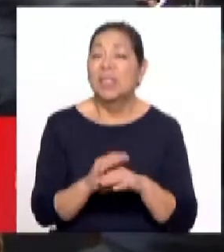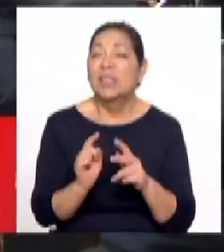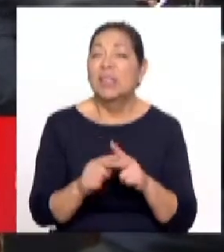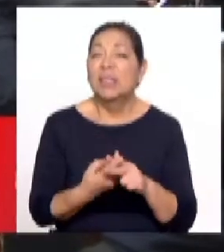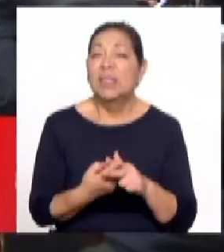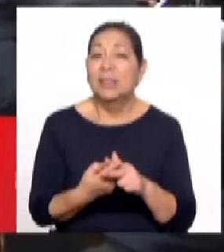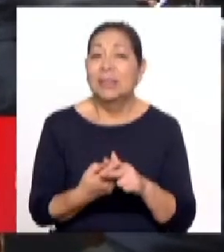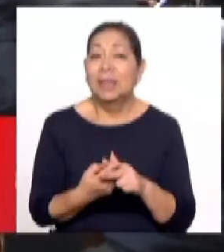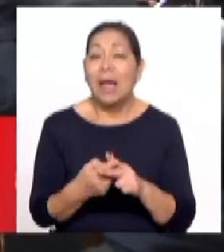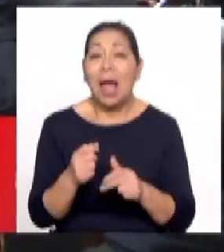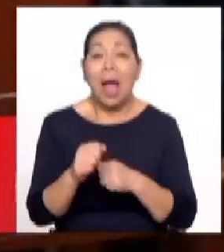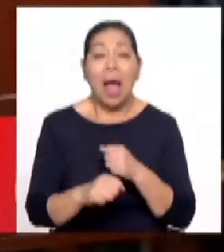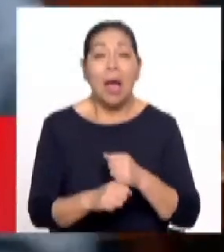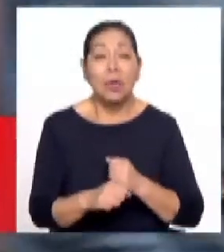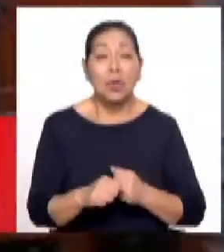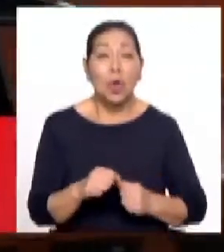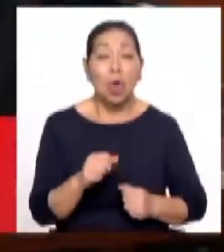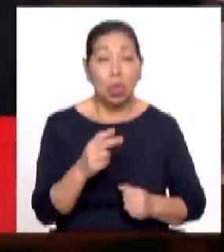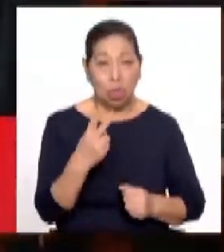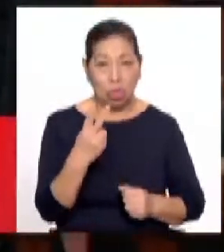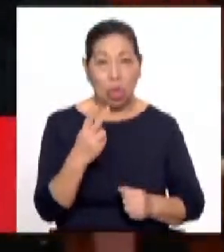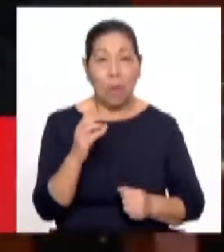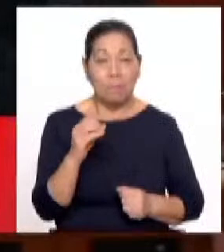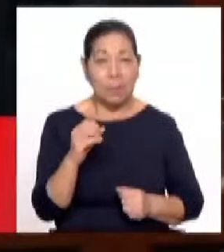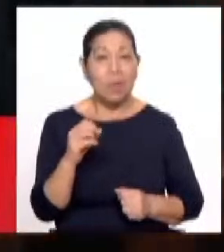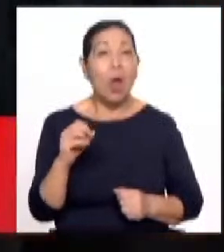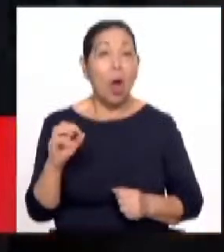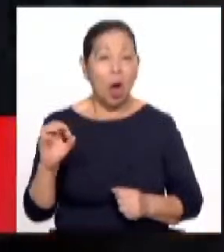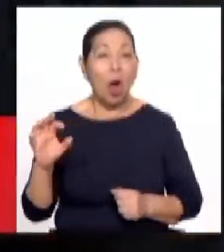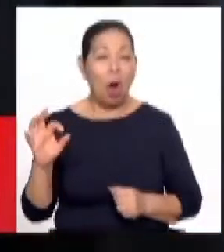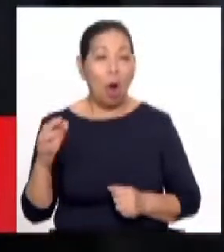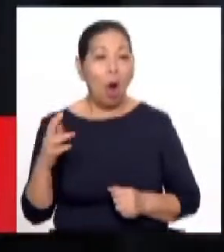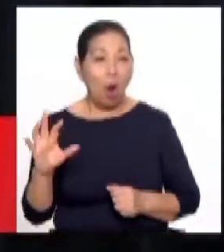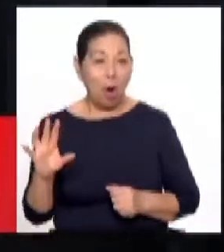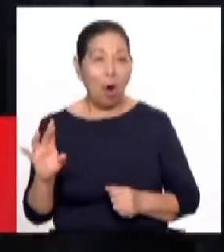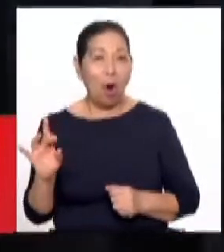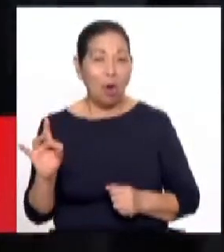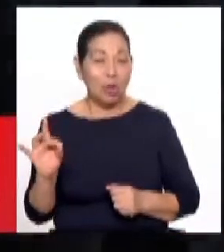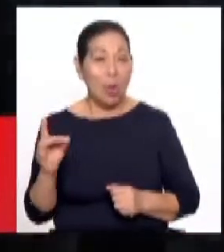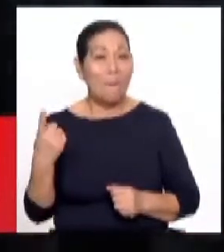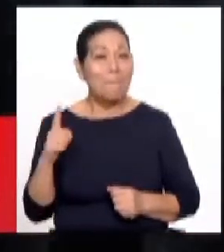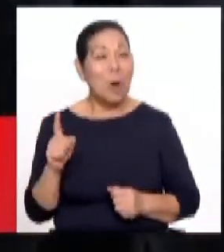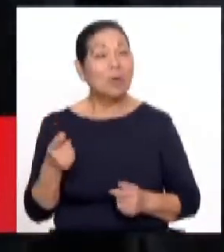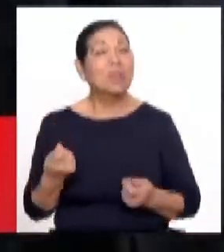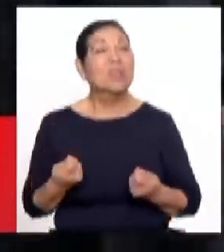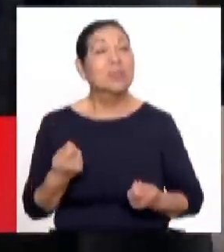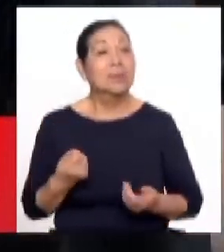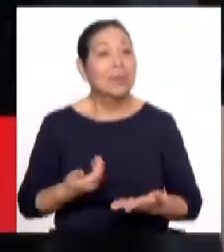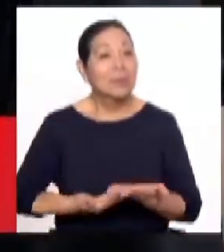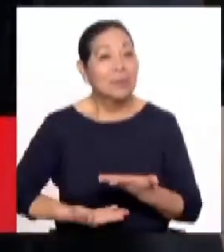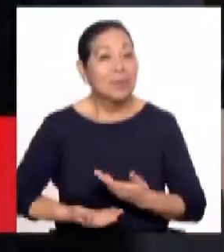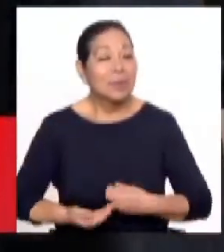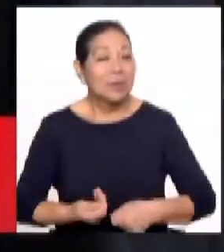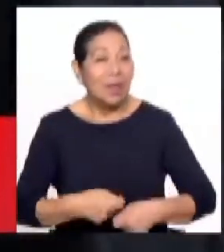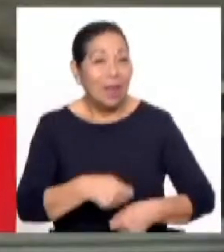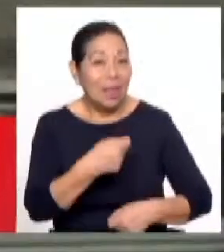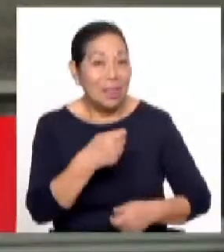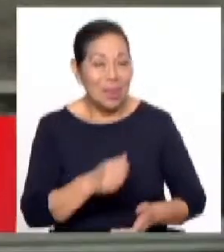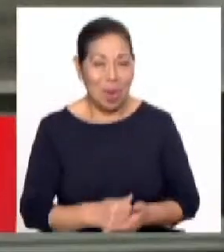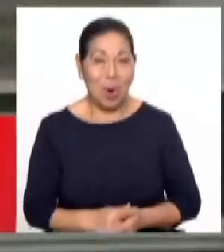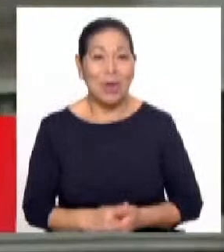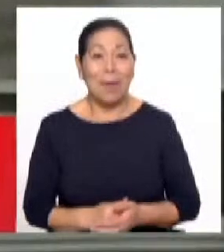iniciaron en el año 2008 con segundo Sánchez paredes imputado por el presunto delito de tráfico de